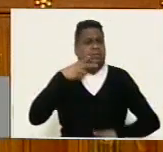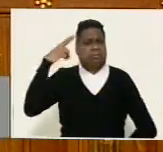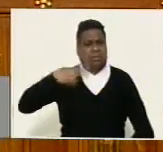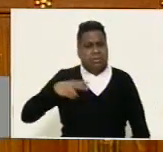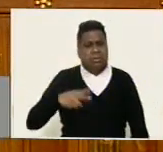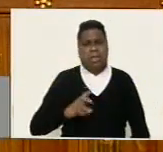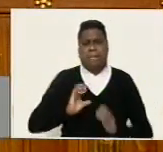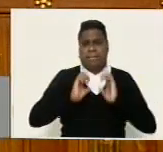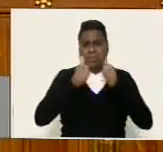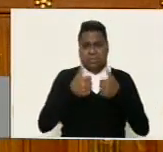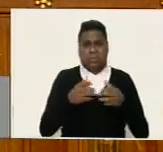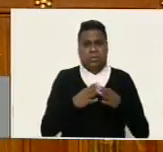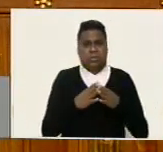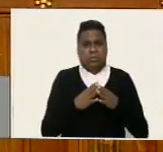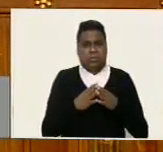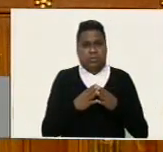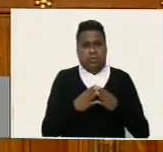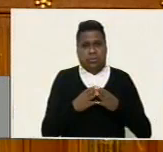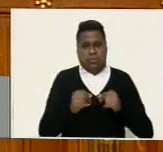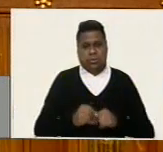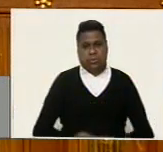nació el